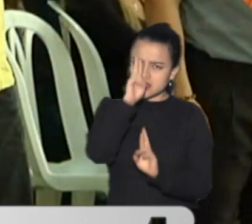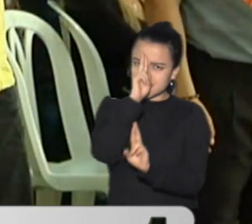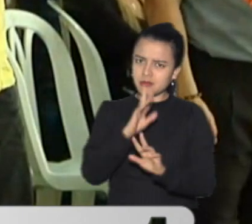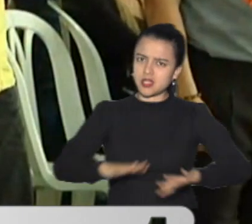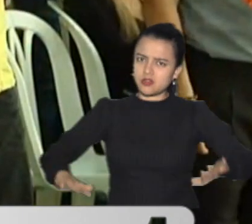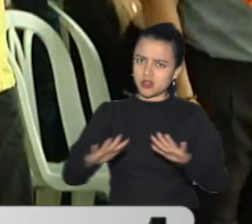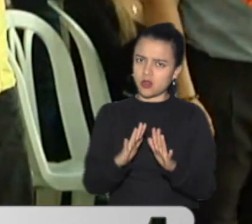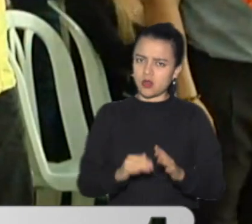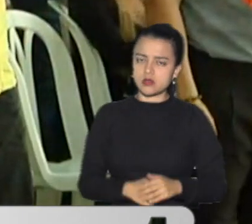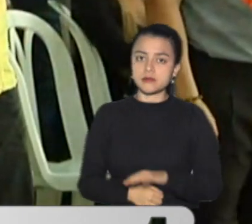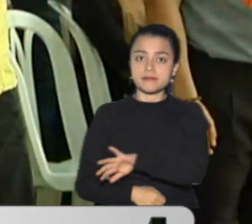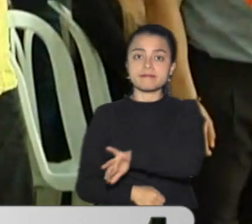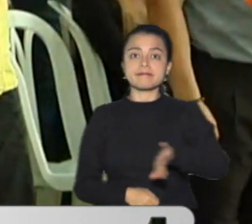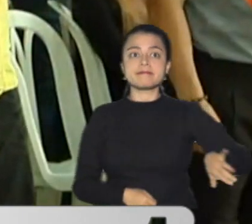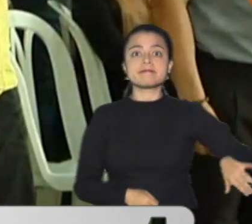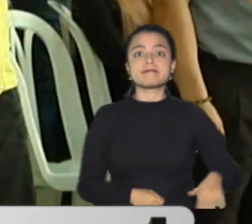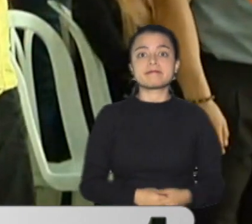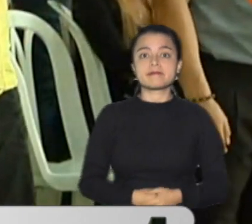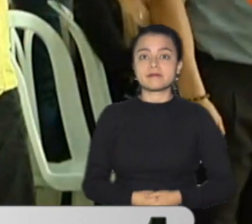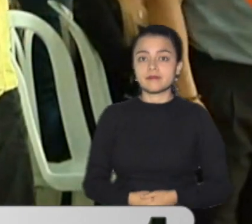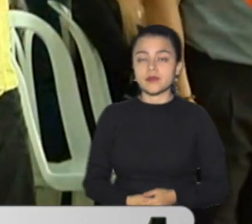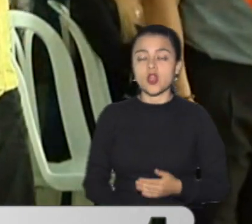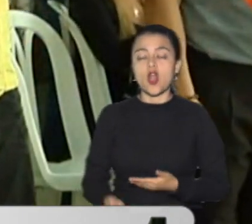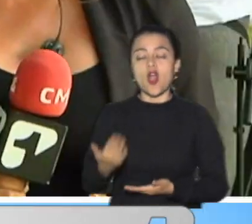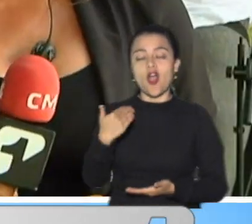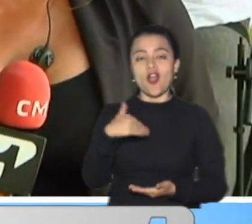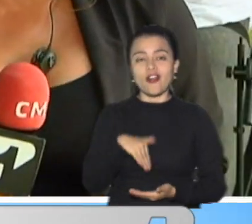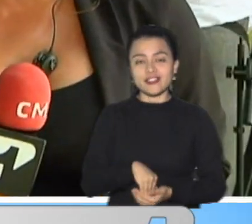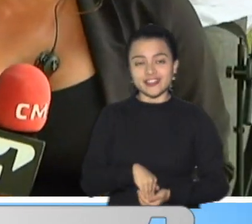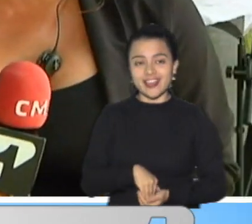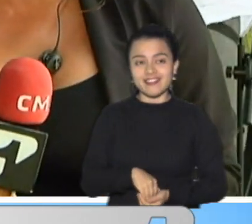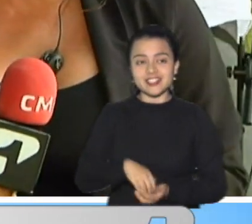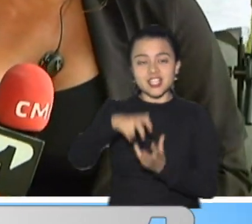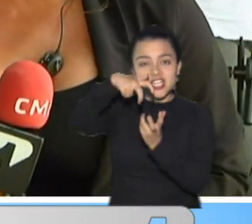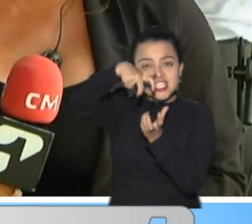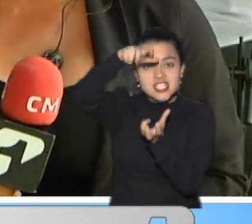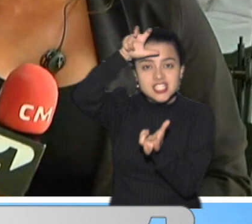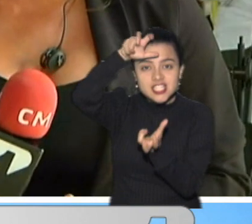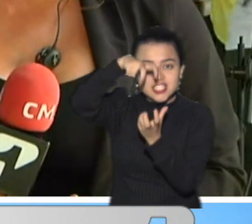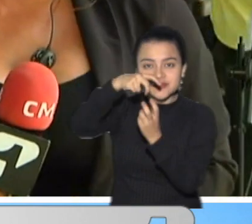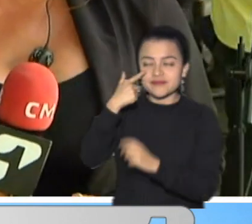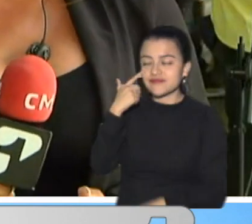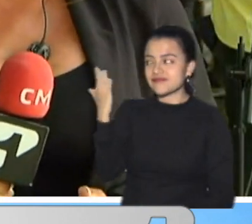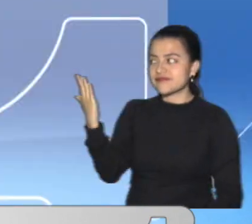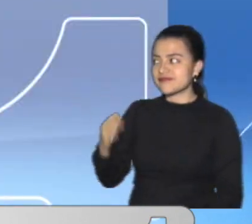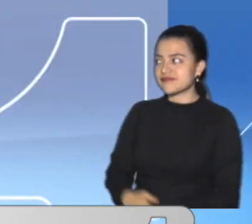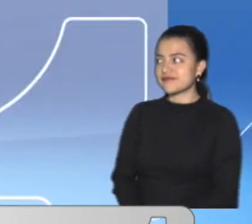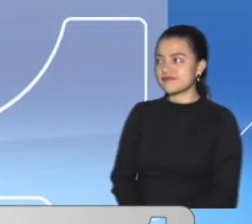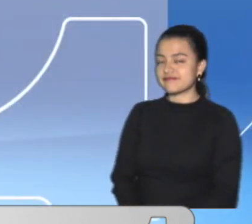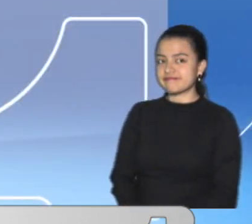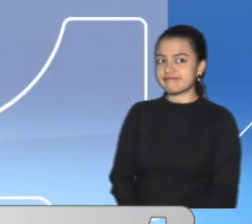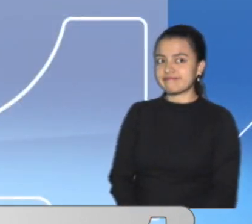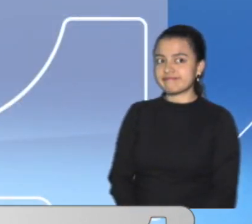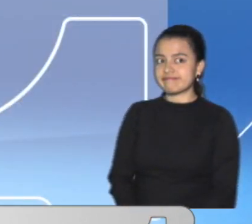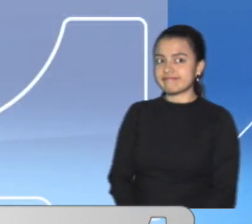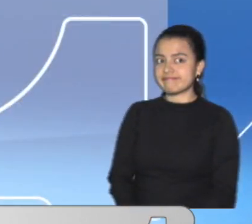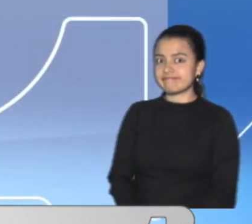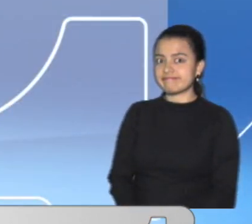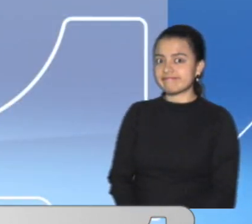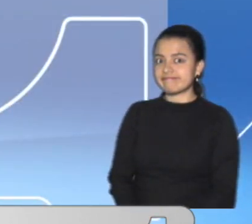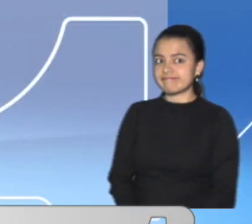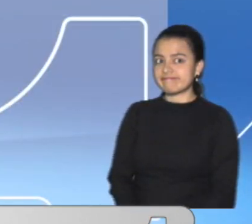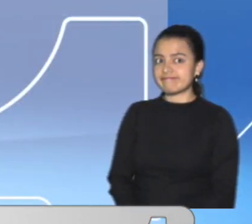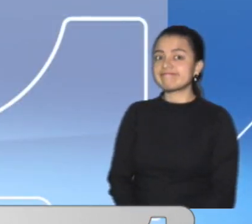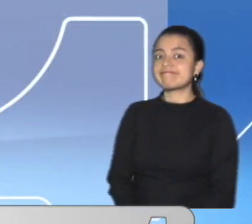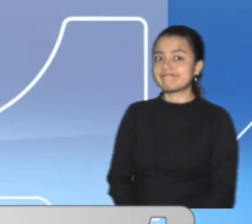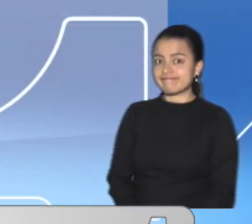mañana, nuevamente salen los hipopótamos en el Magdalena Medio, exactamente en el municipio de Puerto Triunfo, en donde